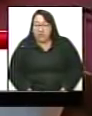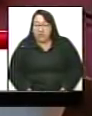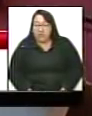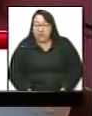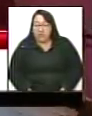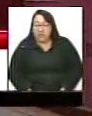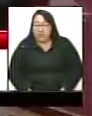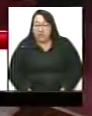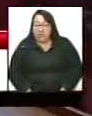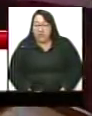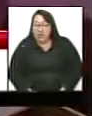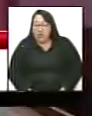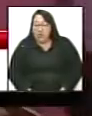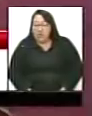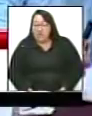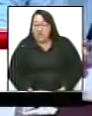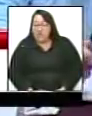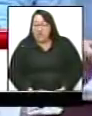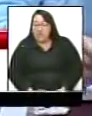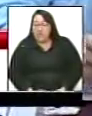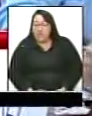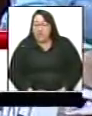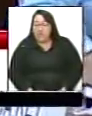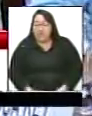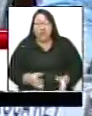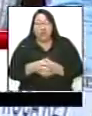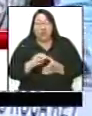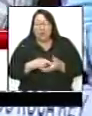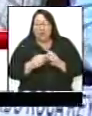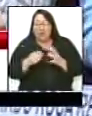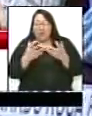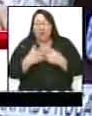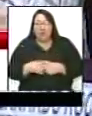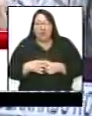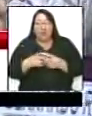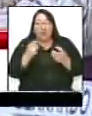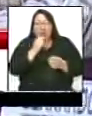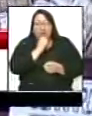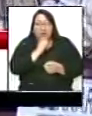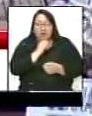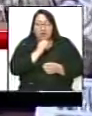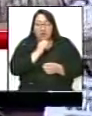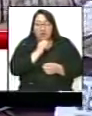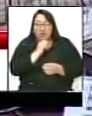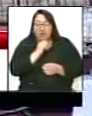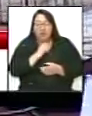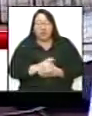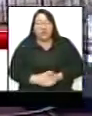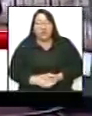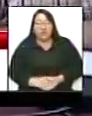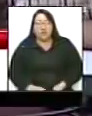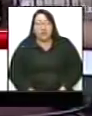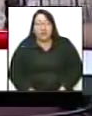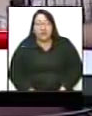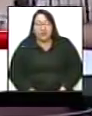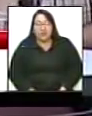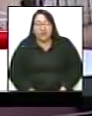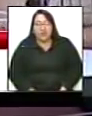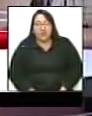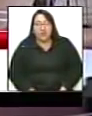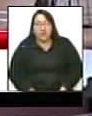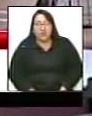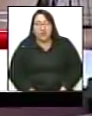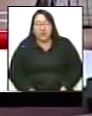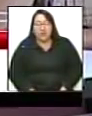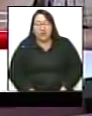Buenas tardes, soy Pamela Lazarte, estoy representando ahorita de la empresa privada Sustainable Fishery Trade. Bueno, quería contarles también un